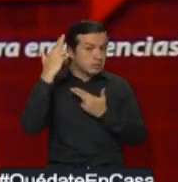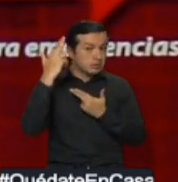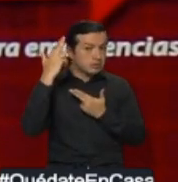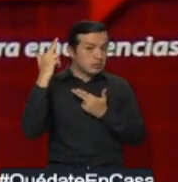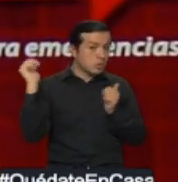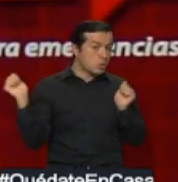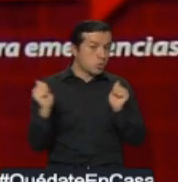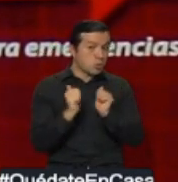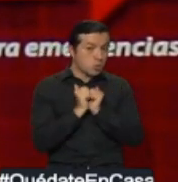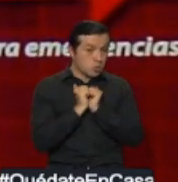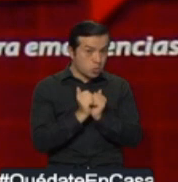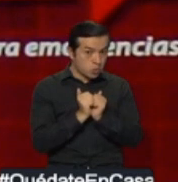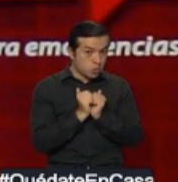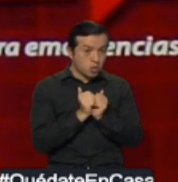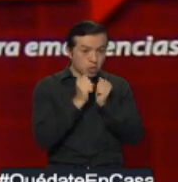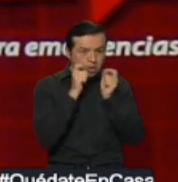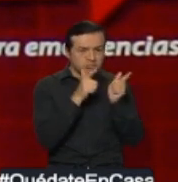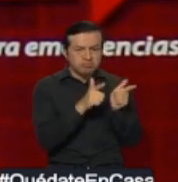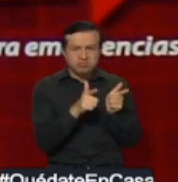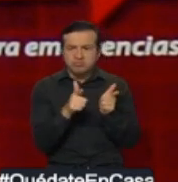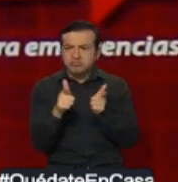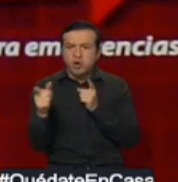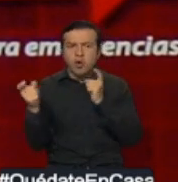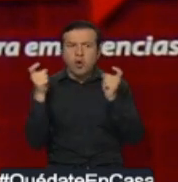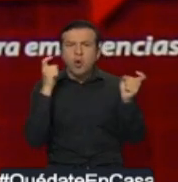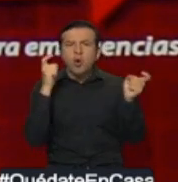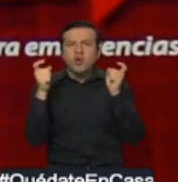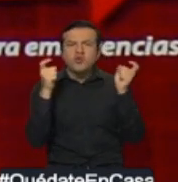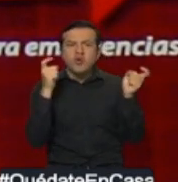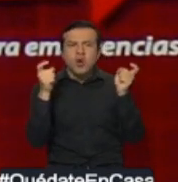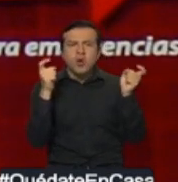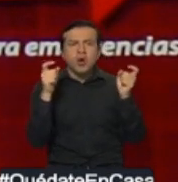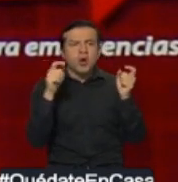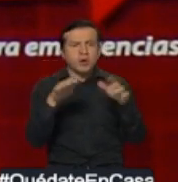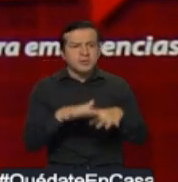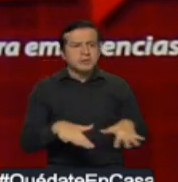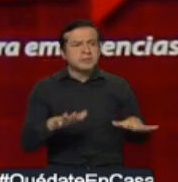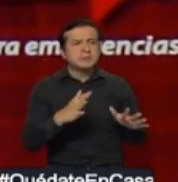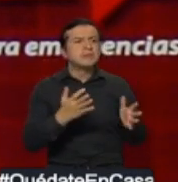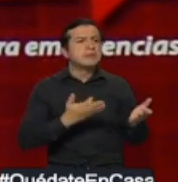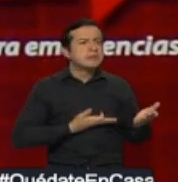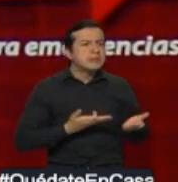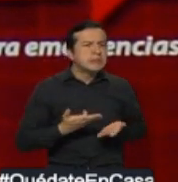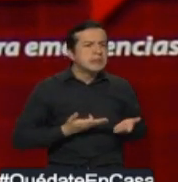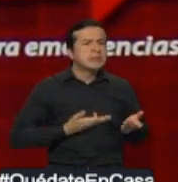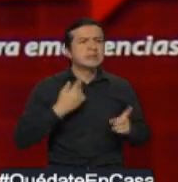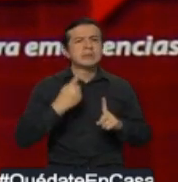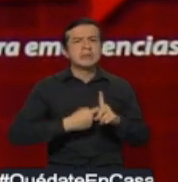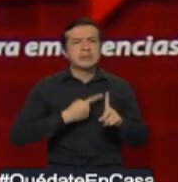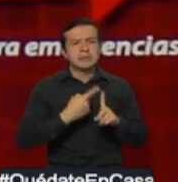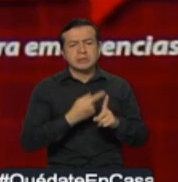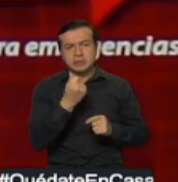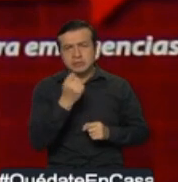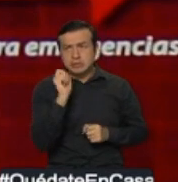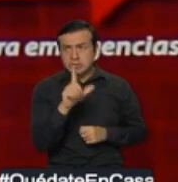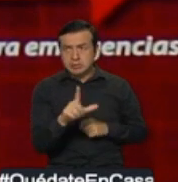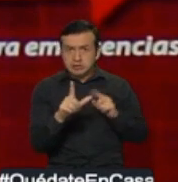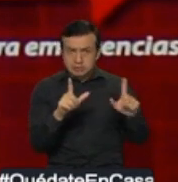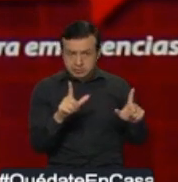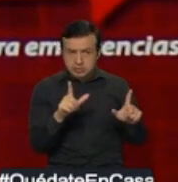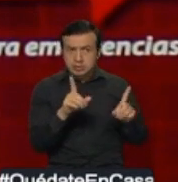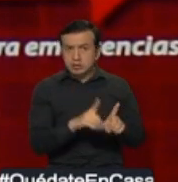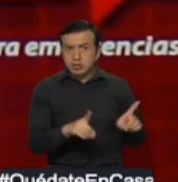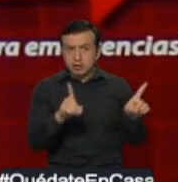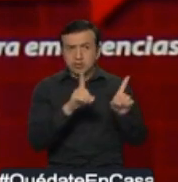por la Policía Nacional, están haciendo operativos de control de precios en todo el país. Al fin de semana, para darle el dato que tengo en